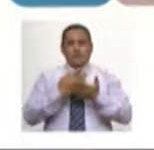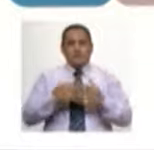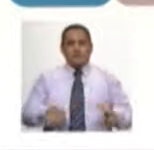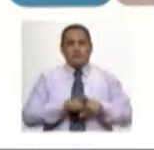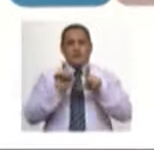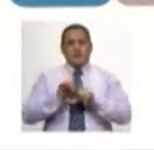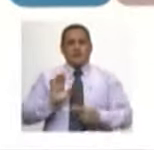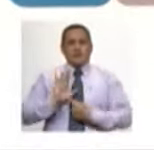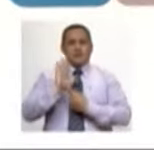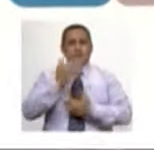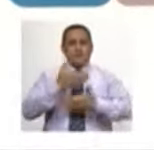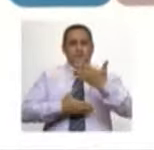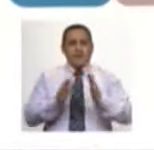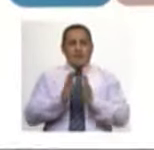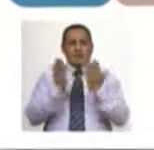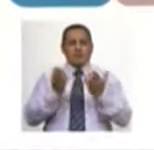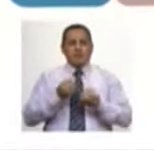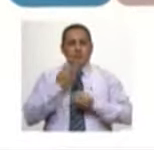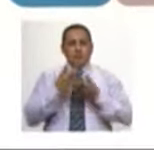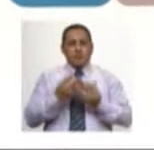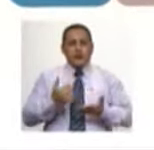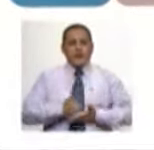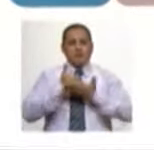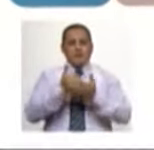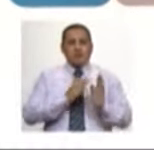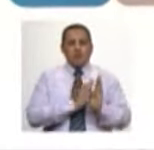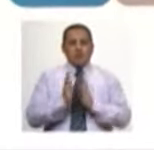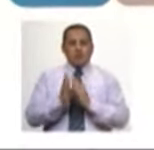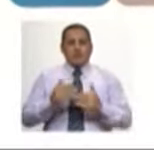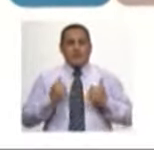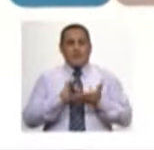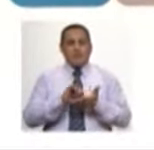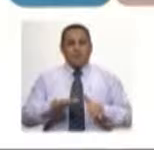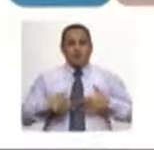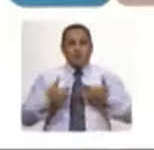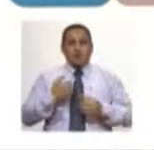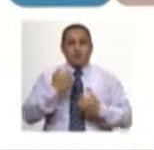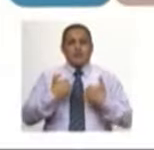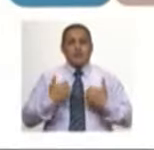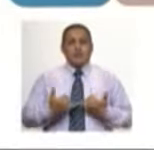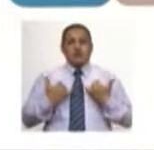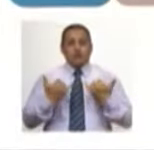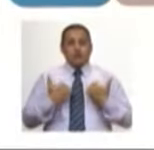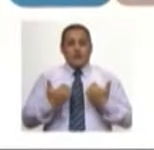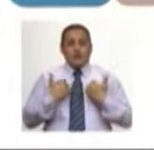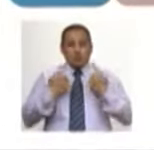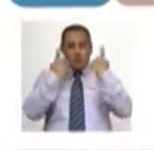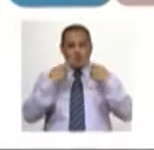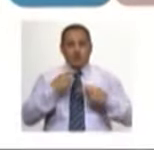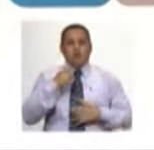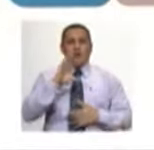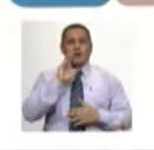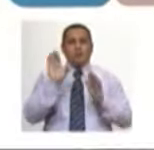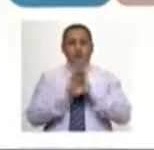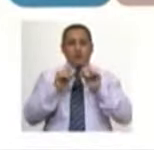también publicaciones que nos van a ayudar muchísimo en los procesos que podamos afrontar. Y hoy hemos decidido hablar